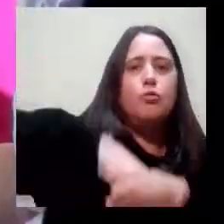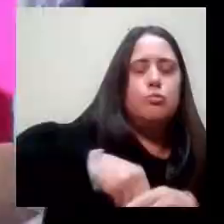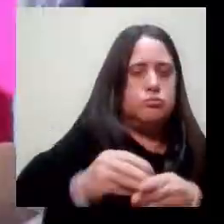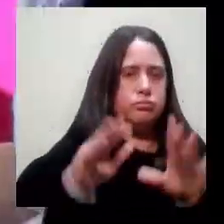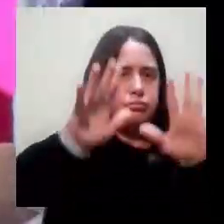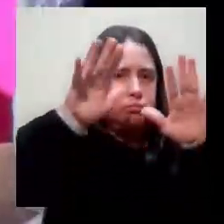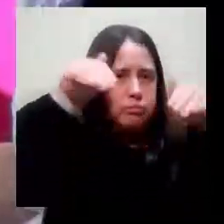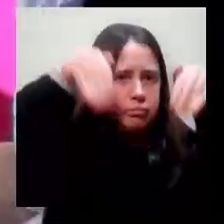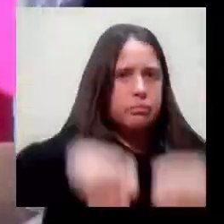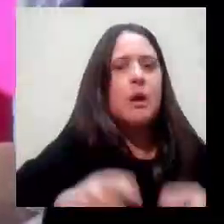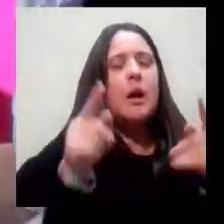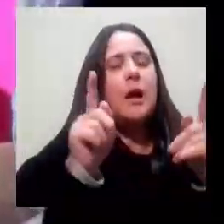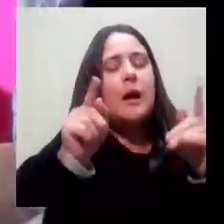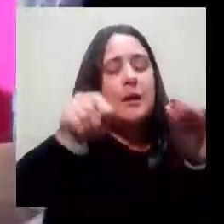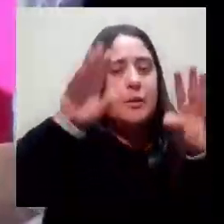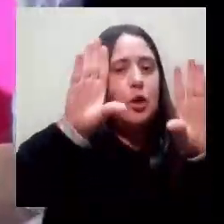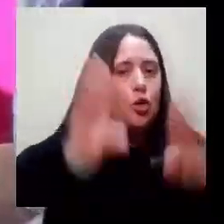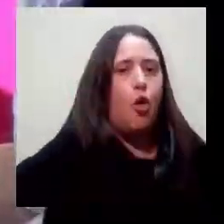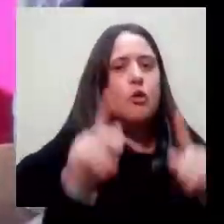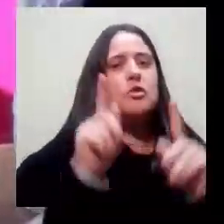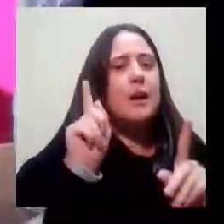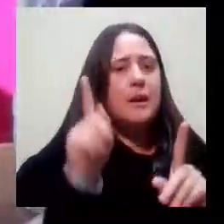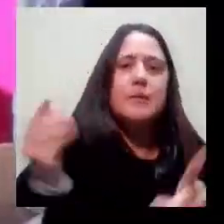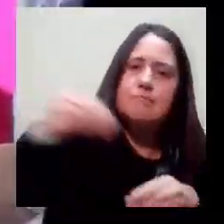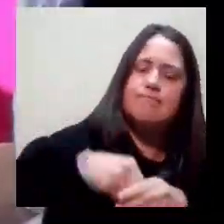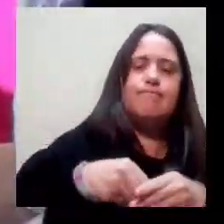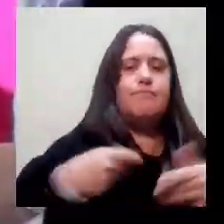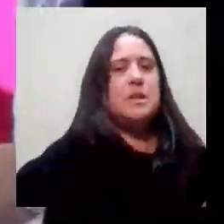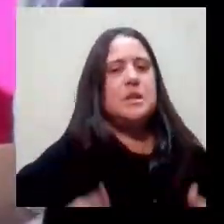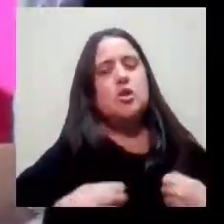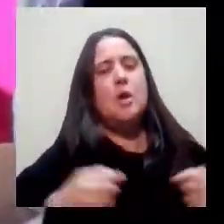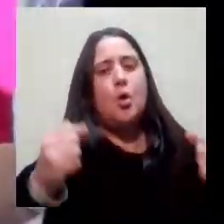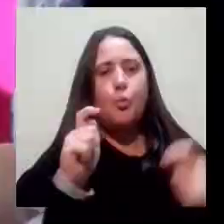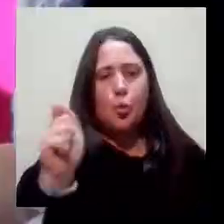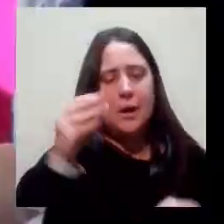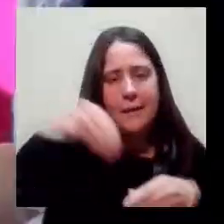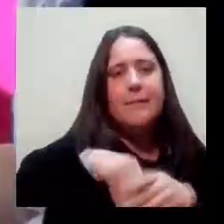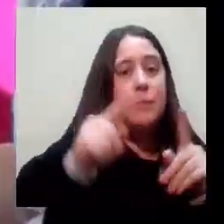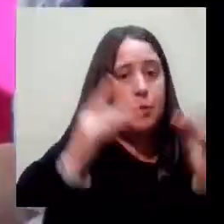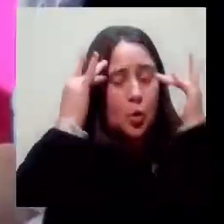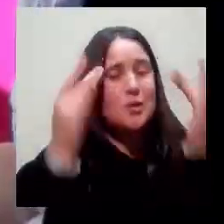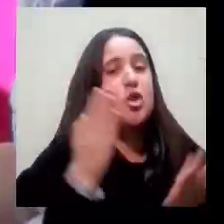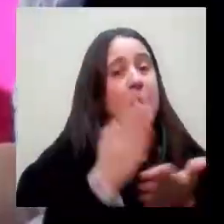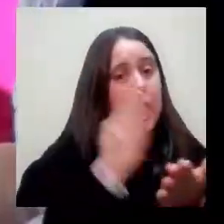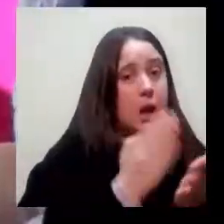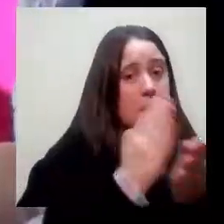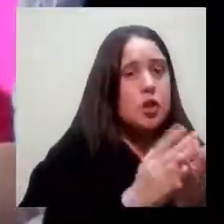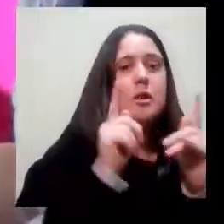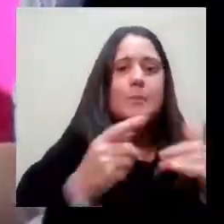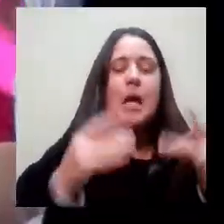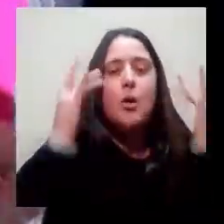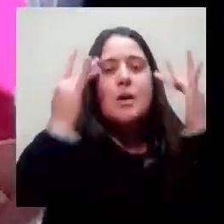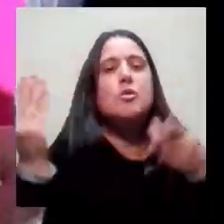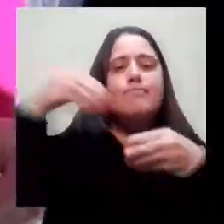Acá tenemos que tener involucrado también al Ministerio de Salud Pública, porque la educación es un derecho y la educación es parte de la